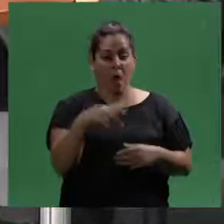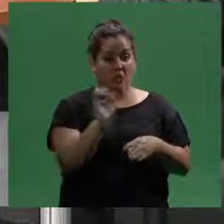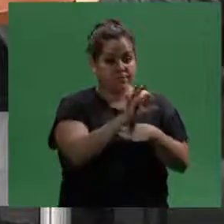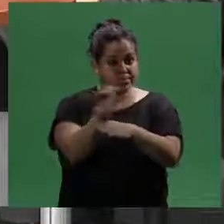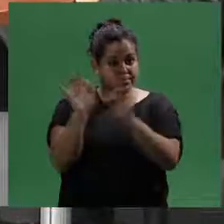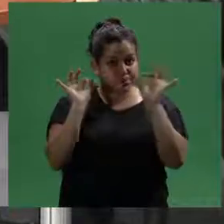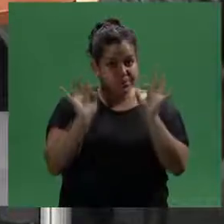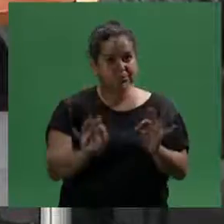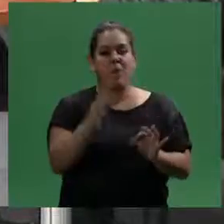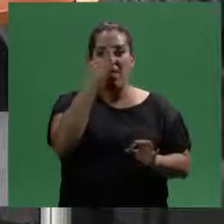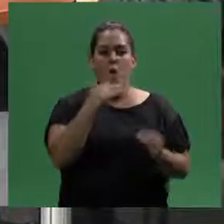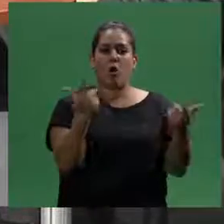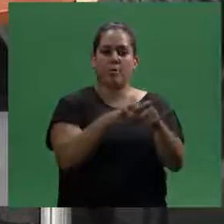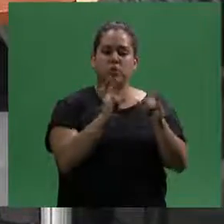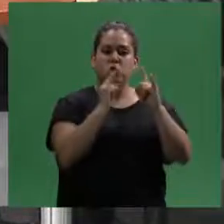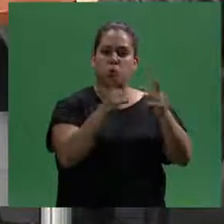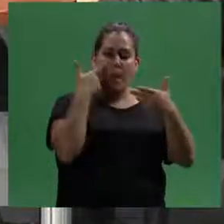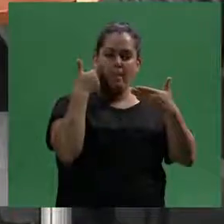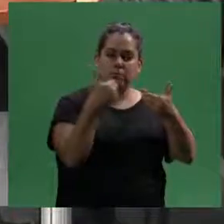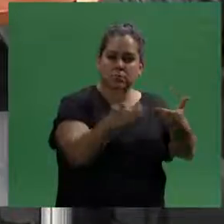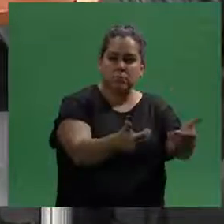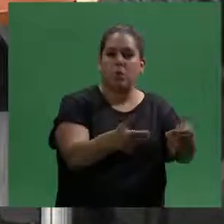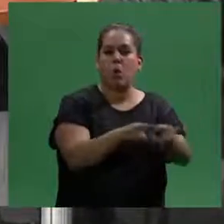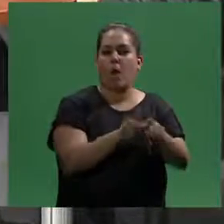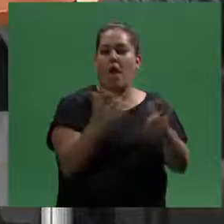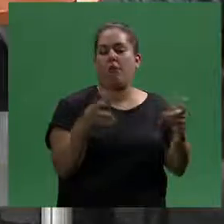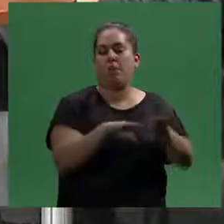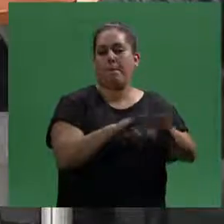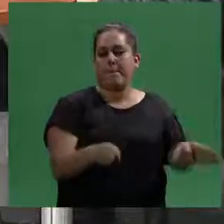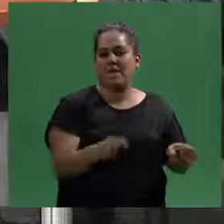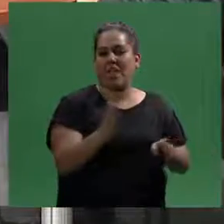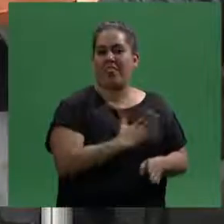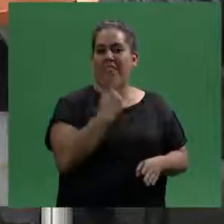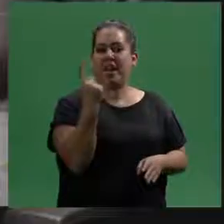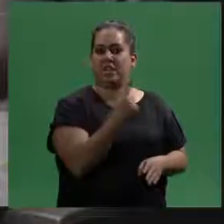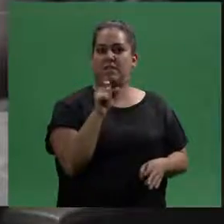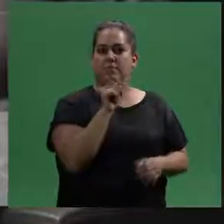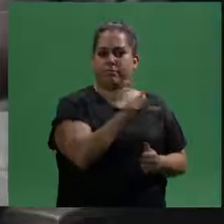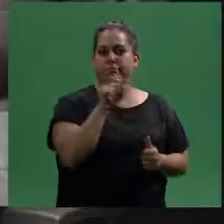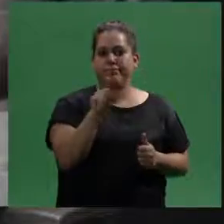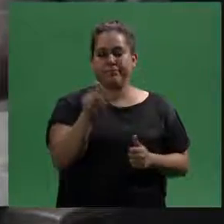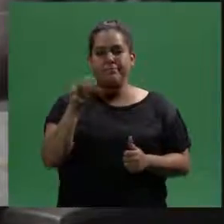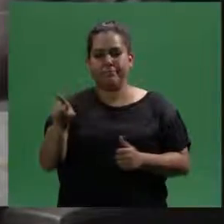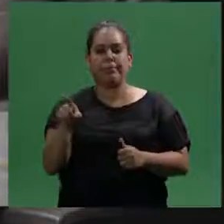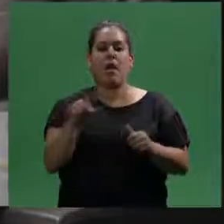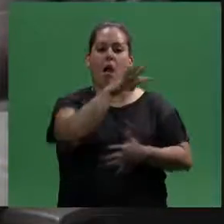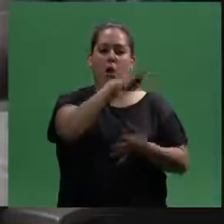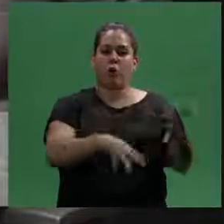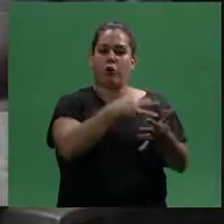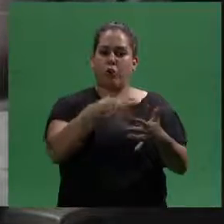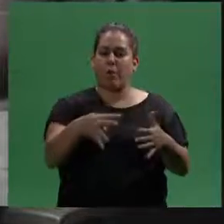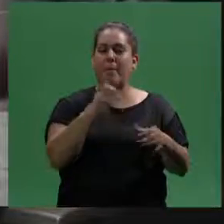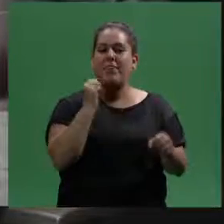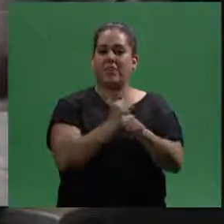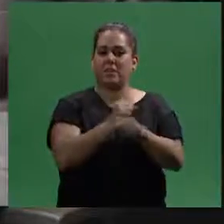partir de ahí es el análisis de las comisiones que a través de las mesas directivas de cada una de las comisiones arman un